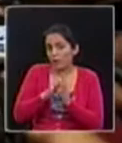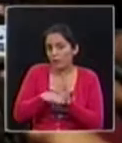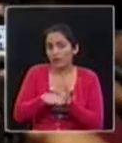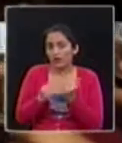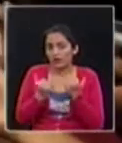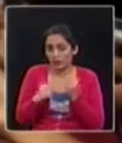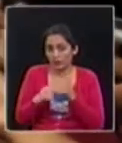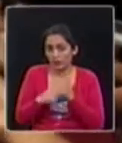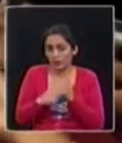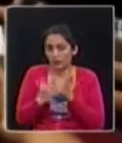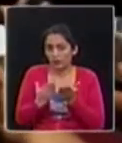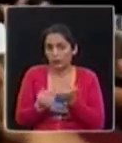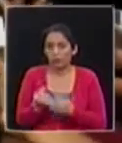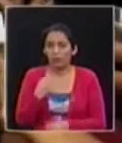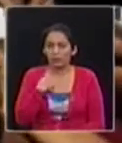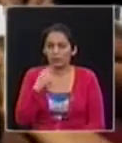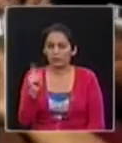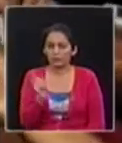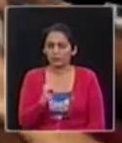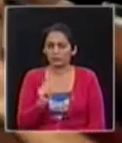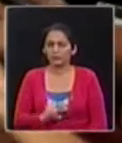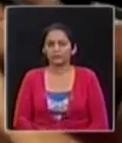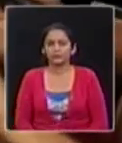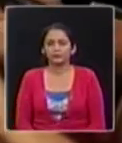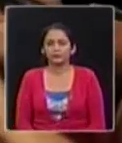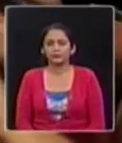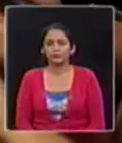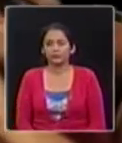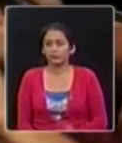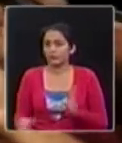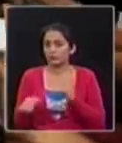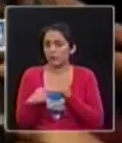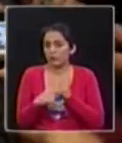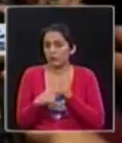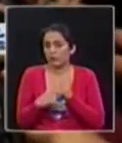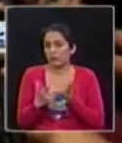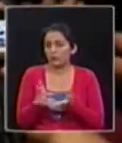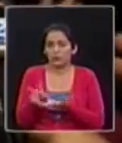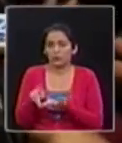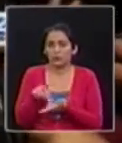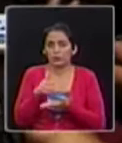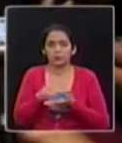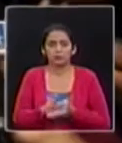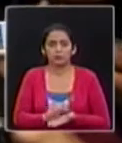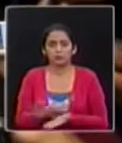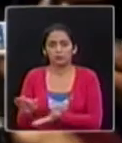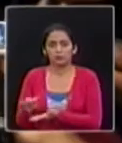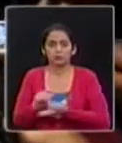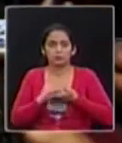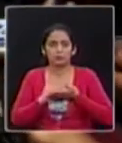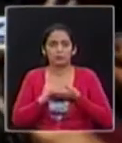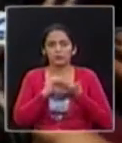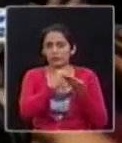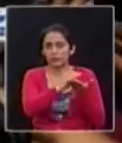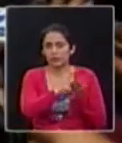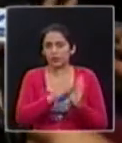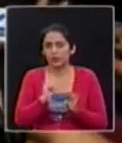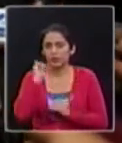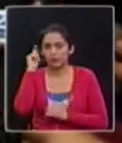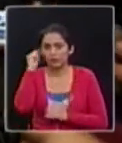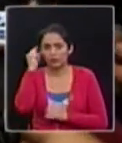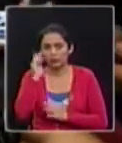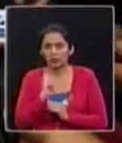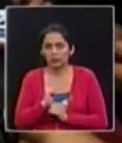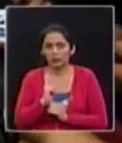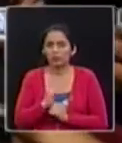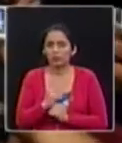valor se acumula como un crédito tributario y muy probablemente la gran mayoría de negocios lo recuperarán dentro del mes de junio,